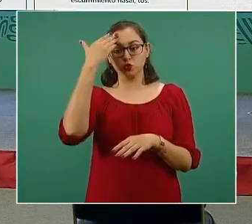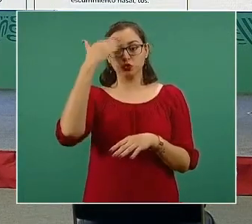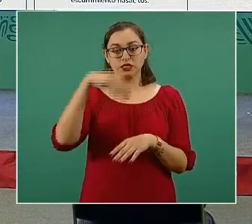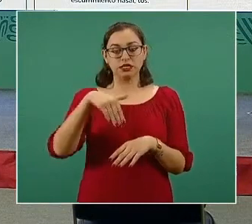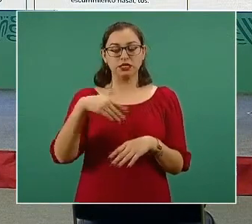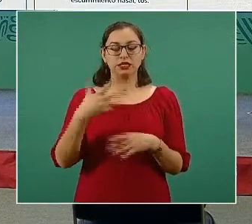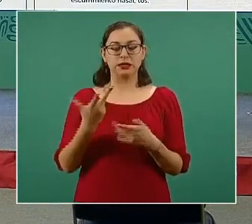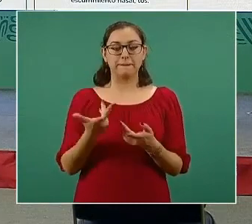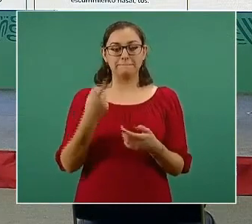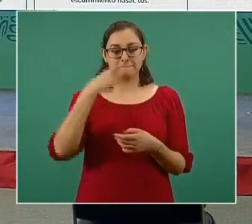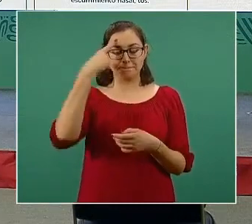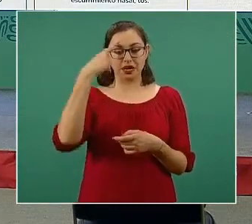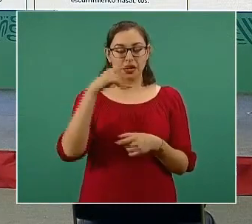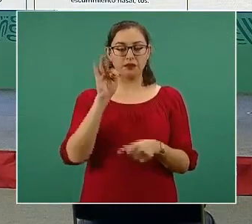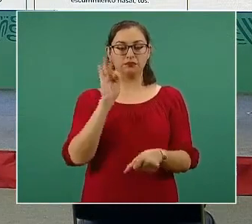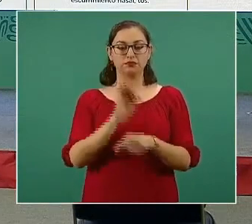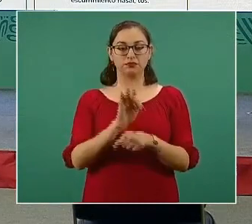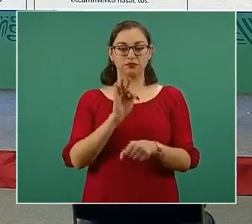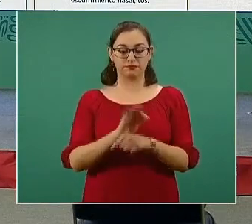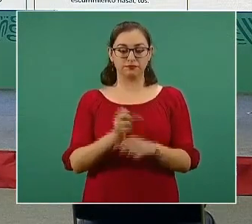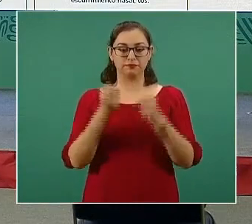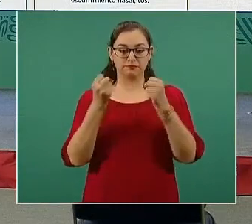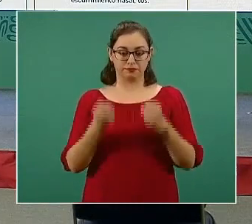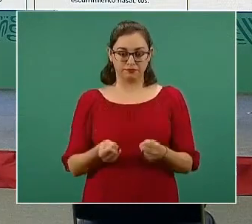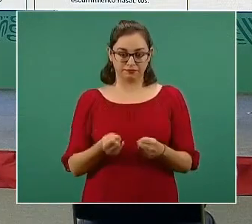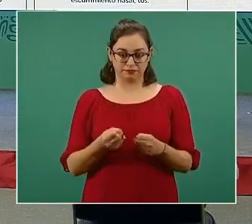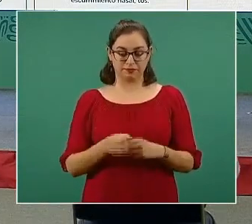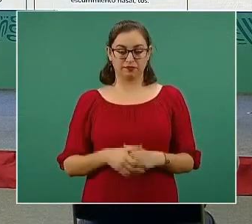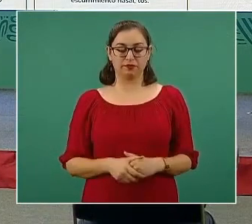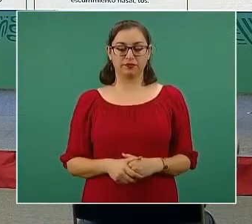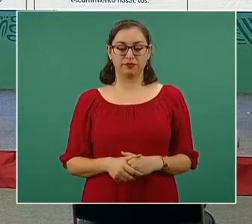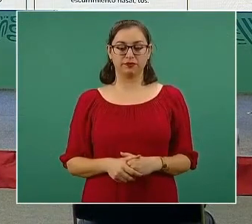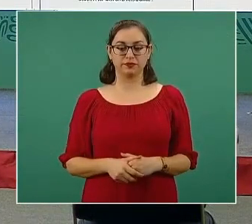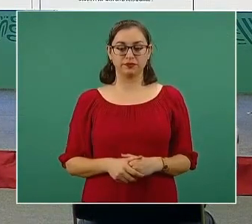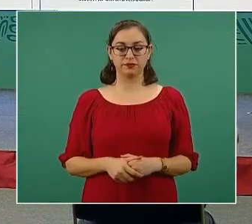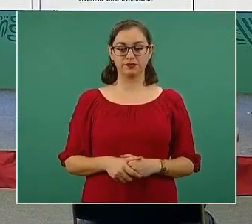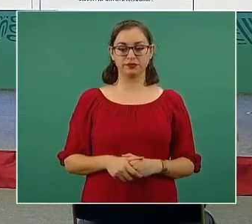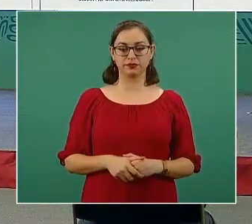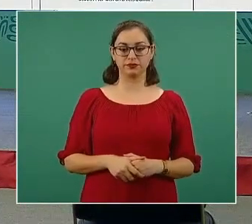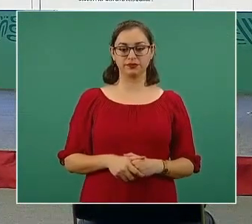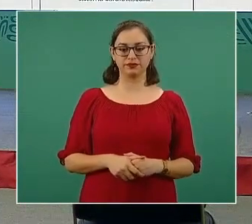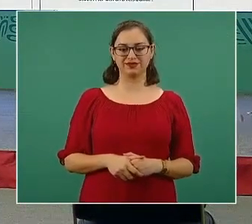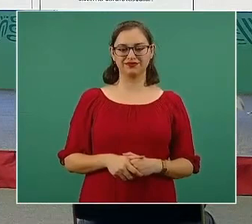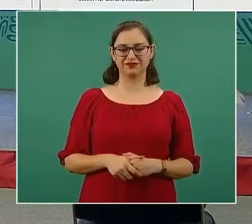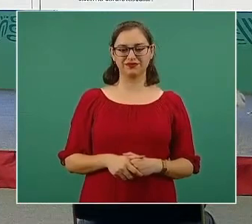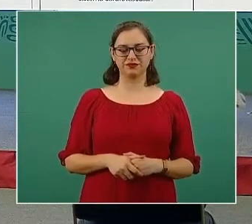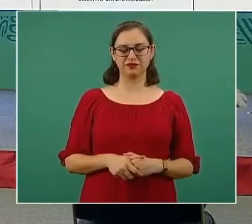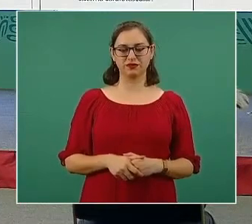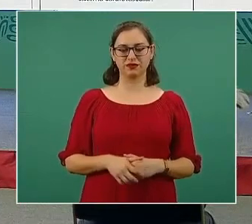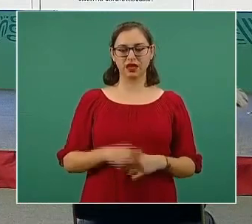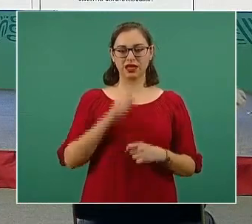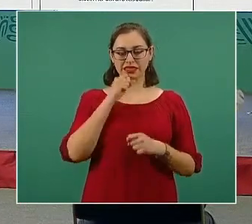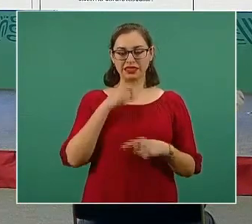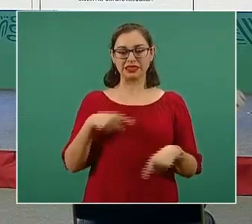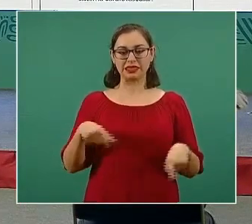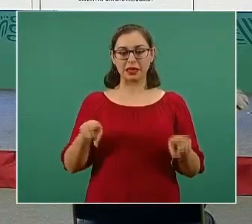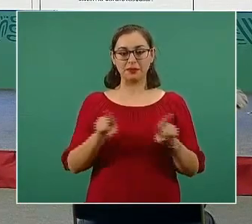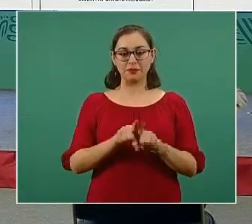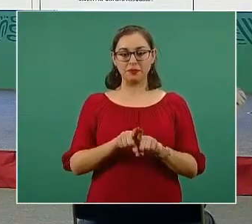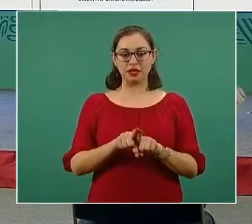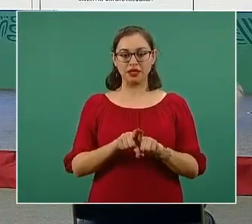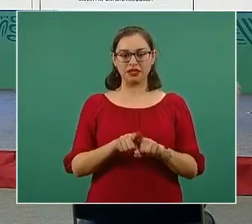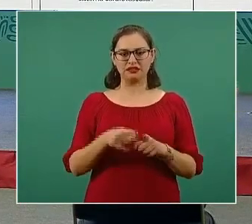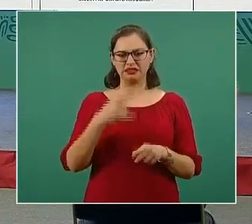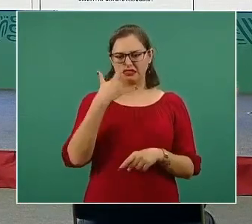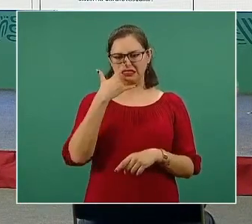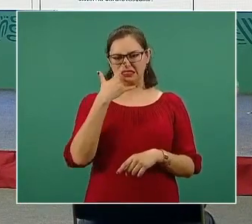perfil de seguridad de las vacunas que se están aplicando en México. Hay también los que son raros,